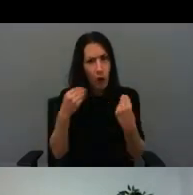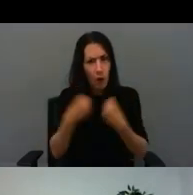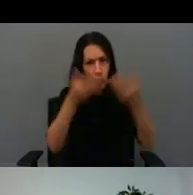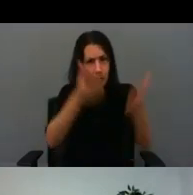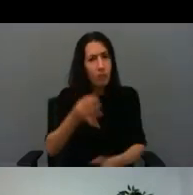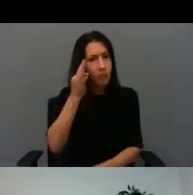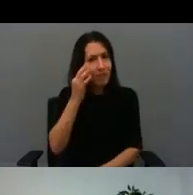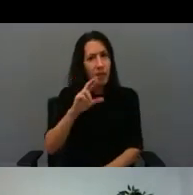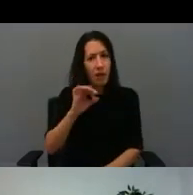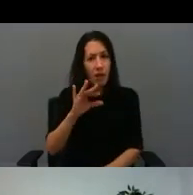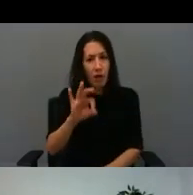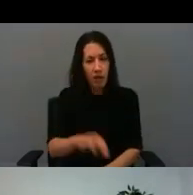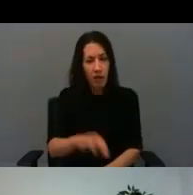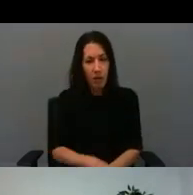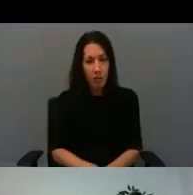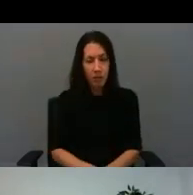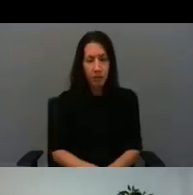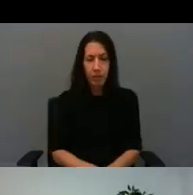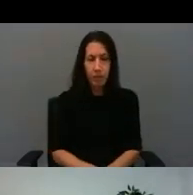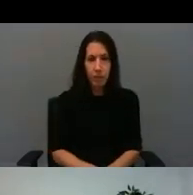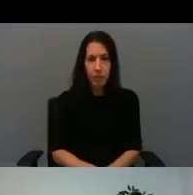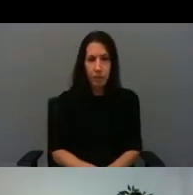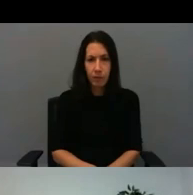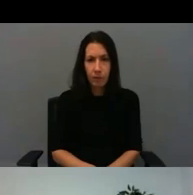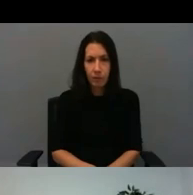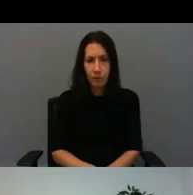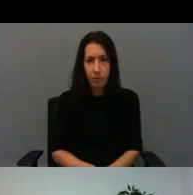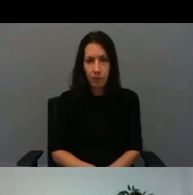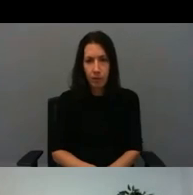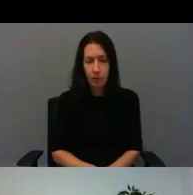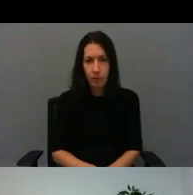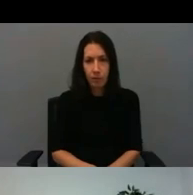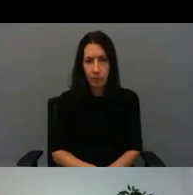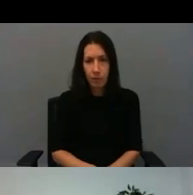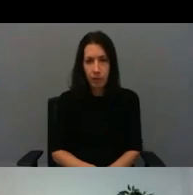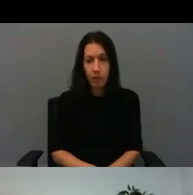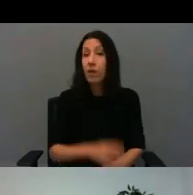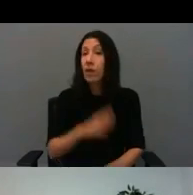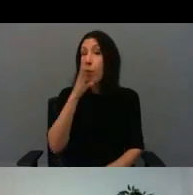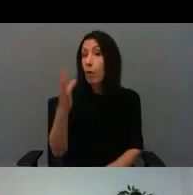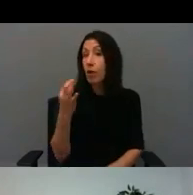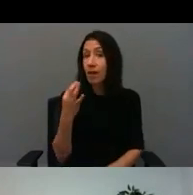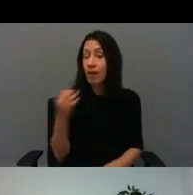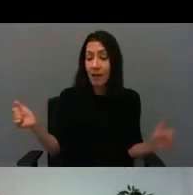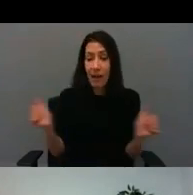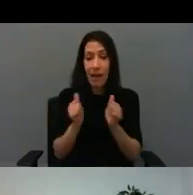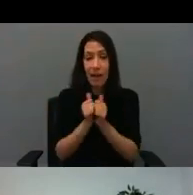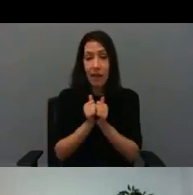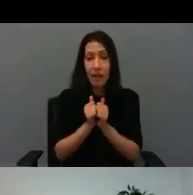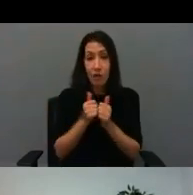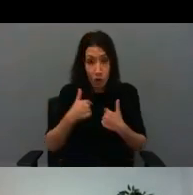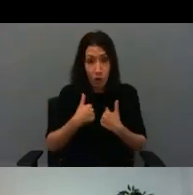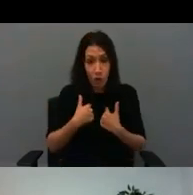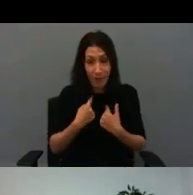Porque necesitamos al asistente a 24 horas. Yo estoy de